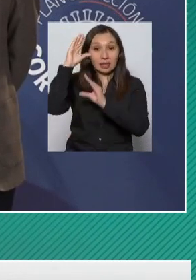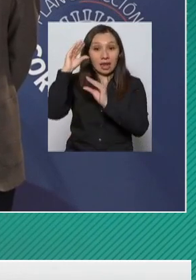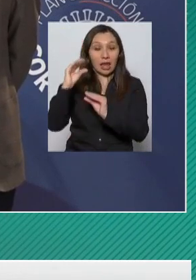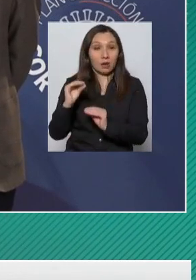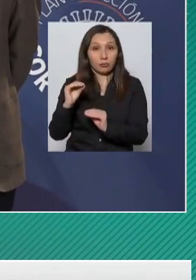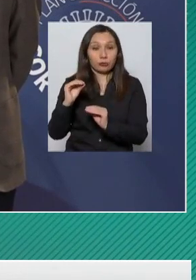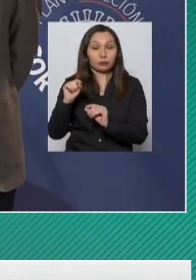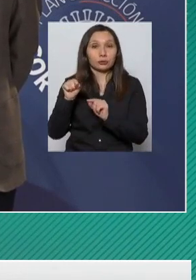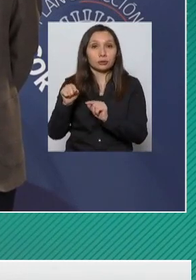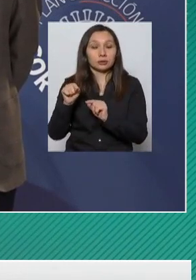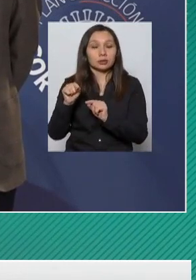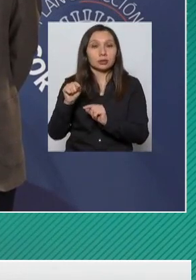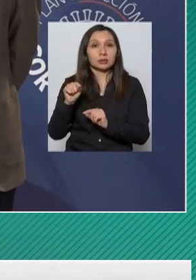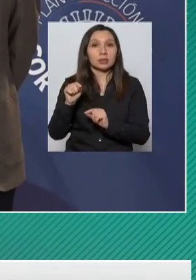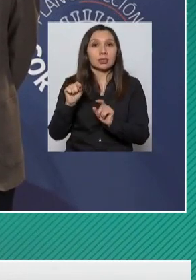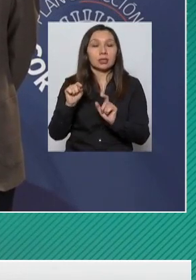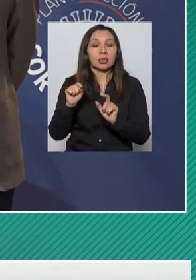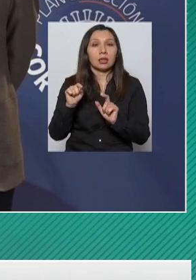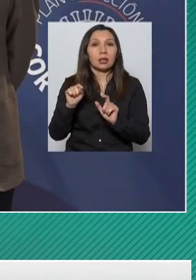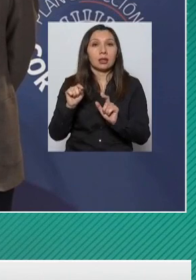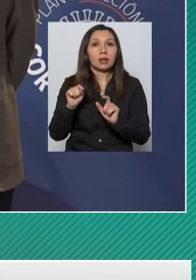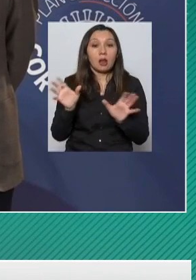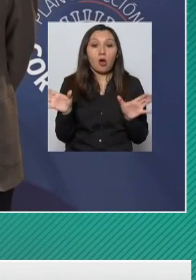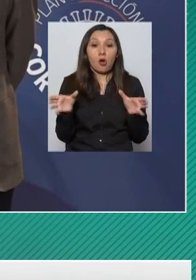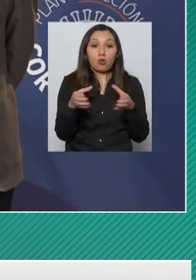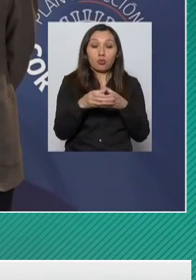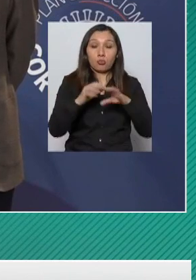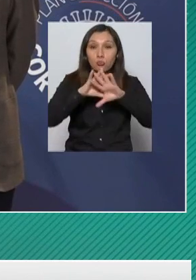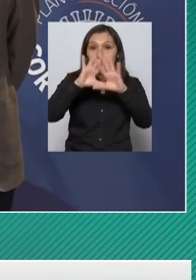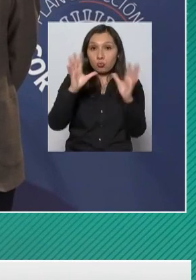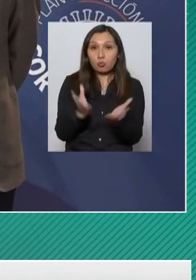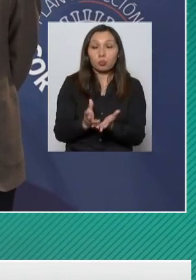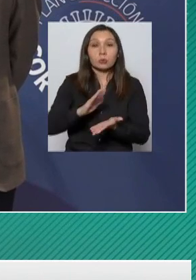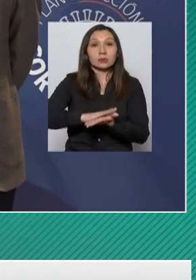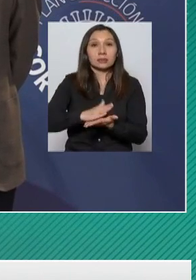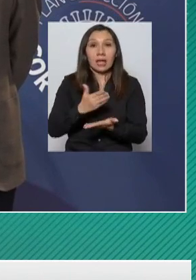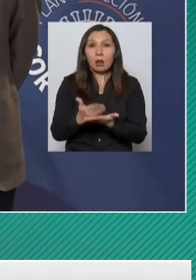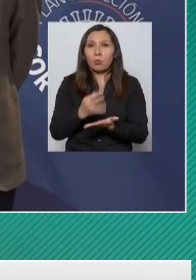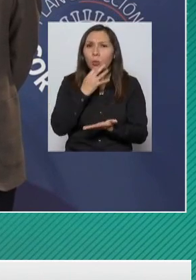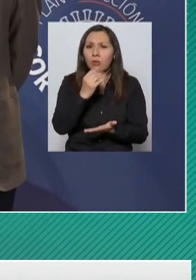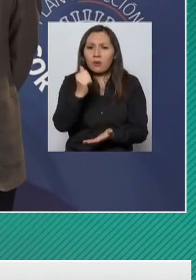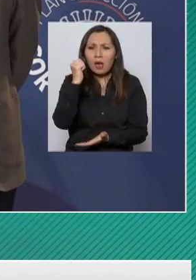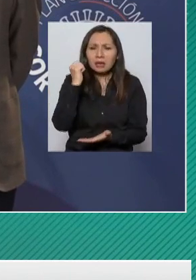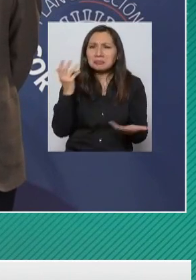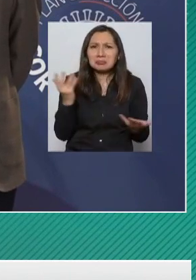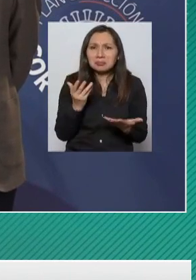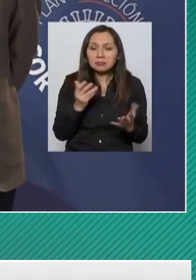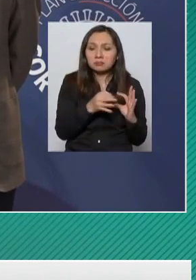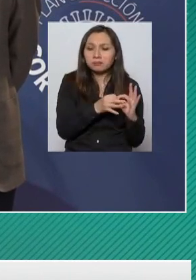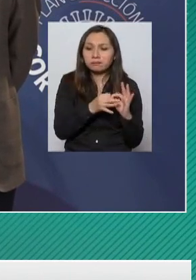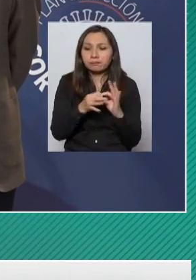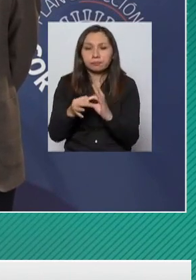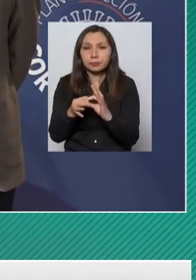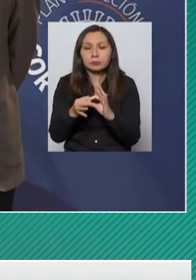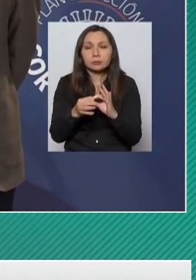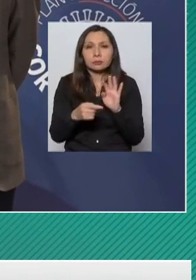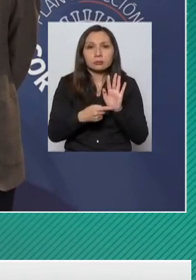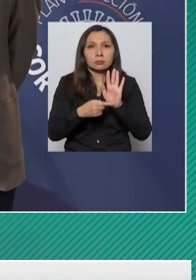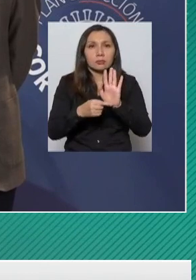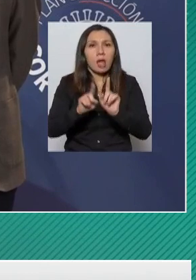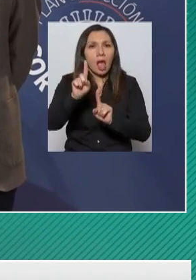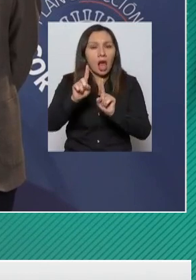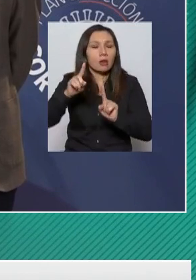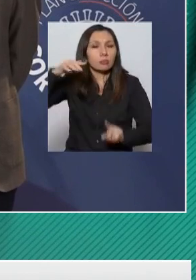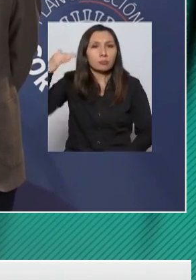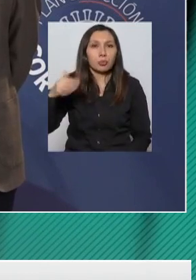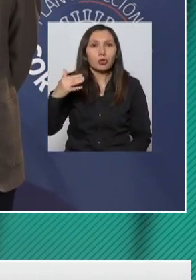en la organización mundial de la salud donde señala algo que